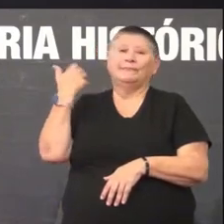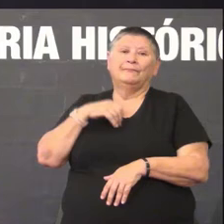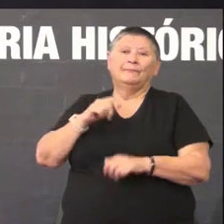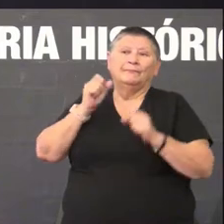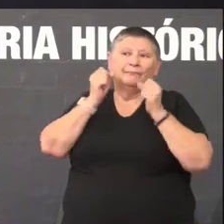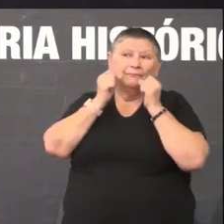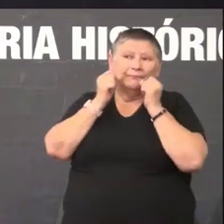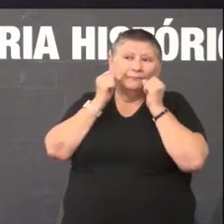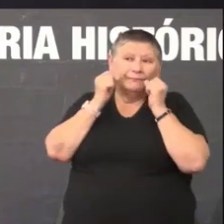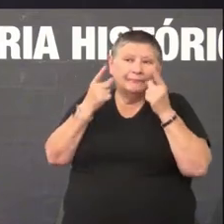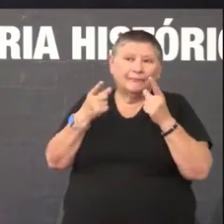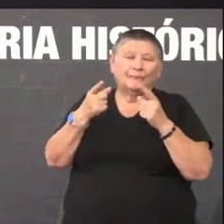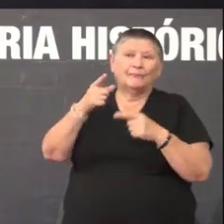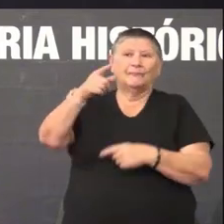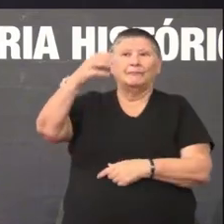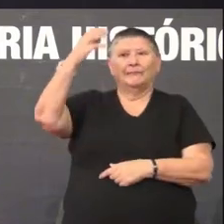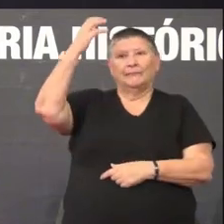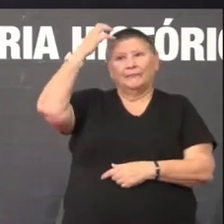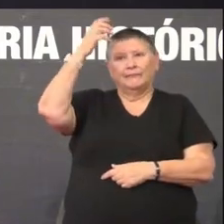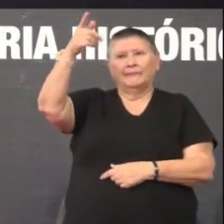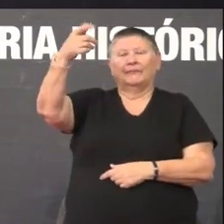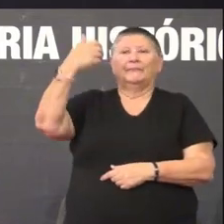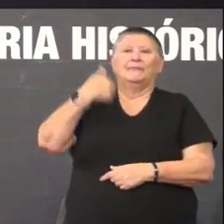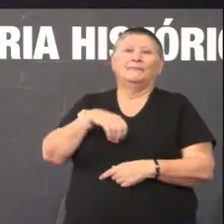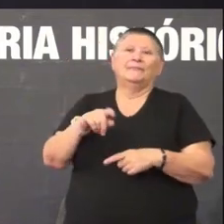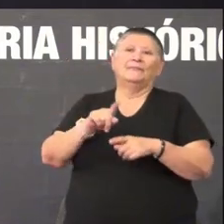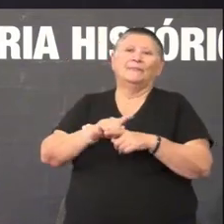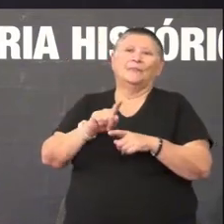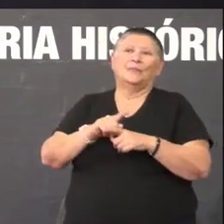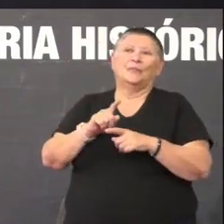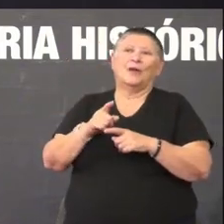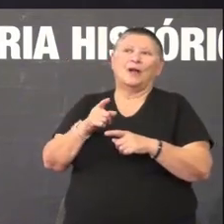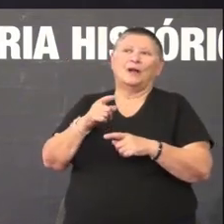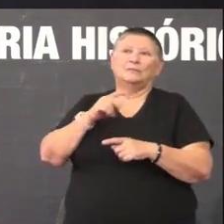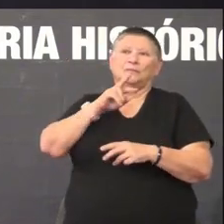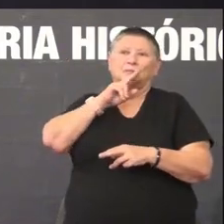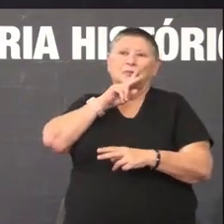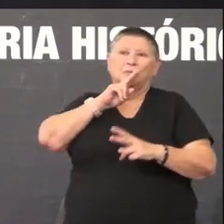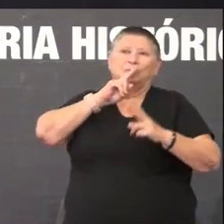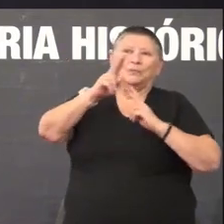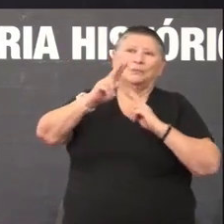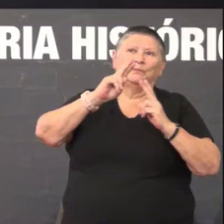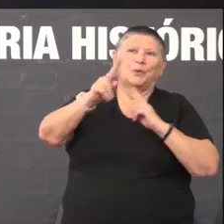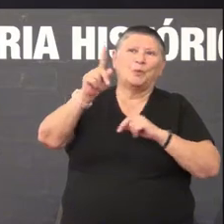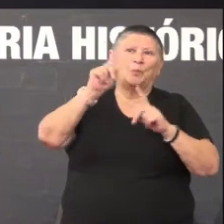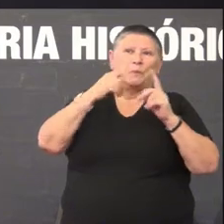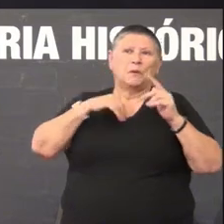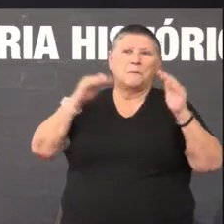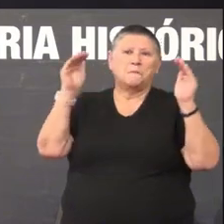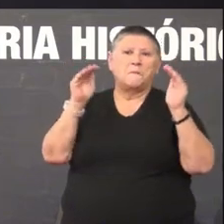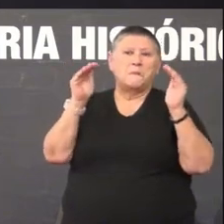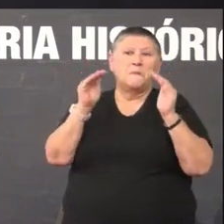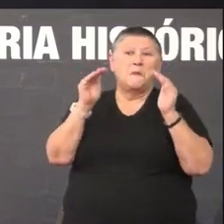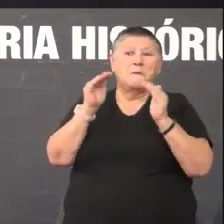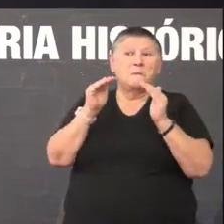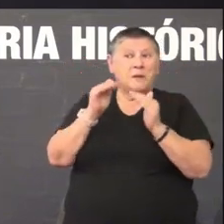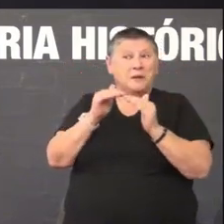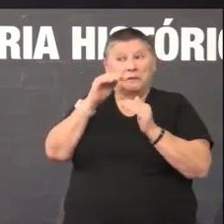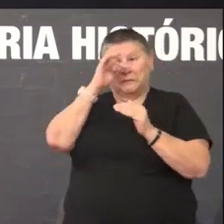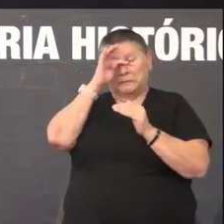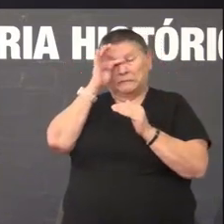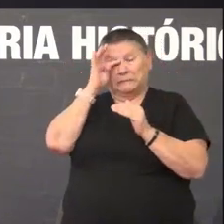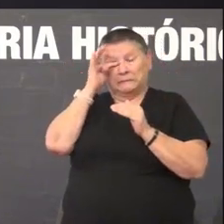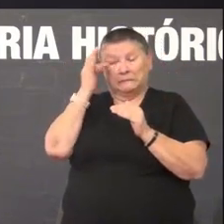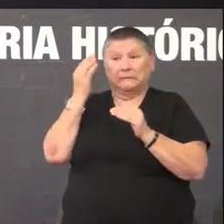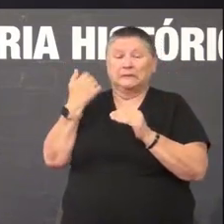está recibiendo cada vez menos adhesiones, menos problemas, que eso no lo detecta el servicio secreto, es algo que